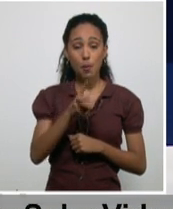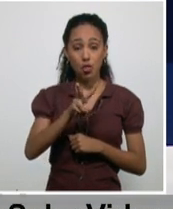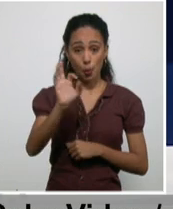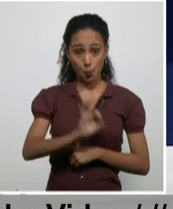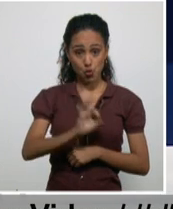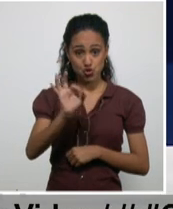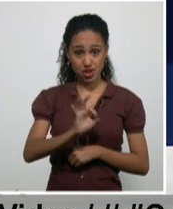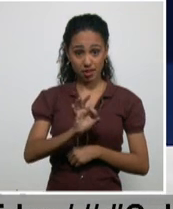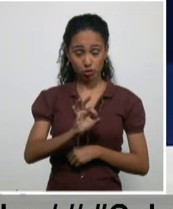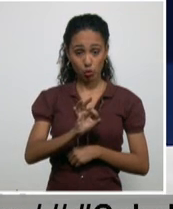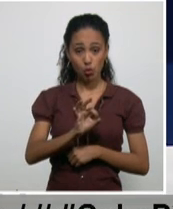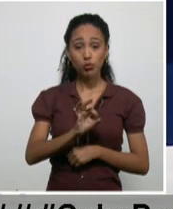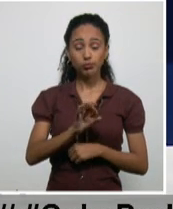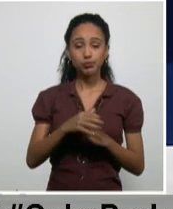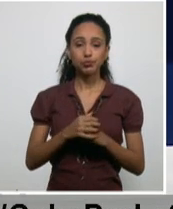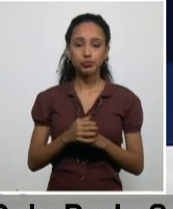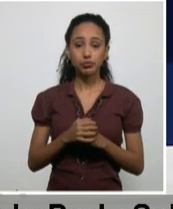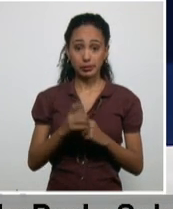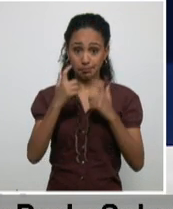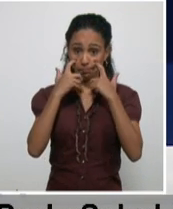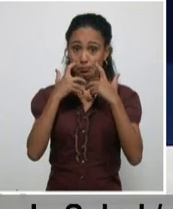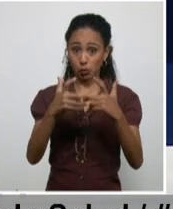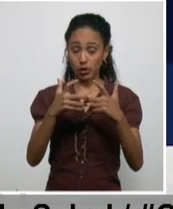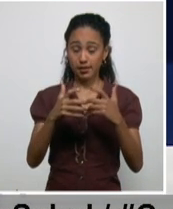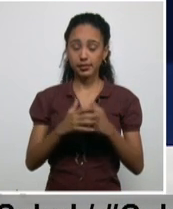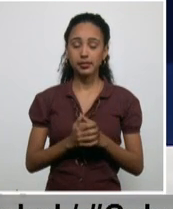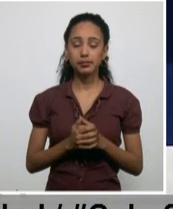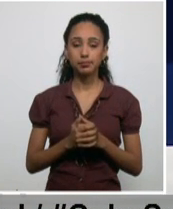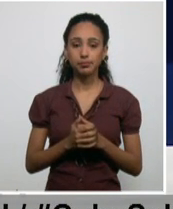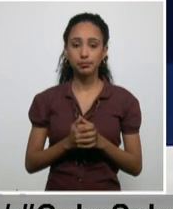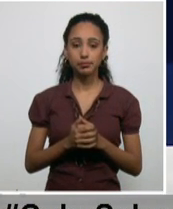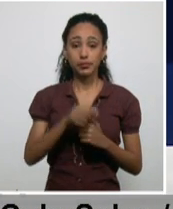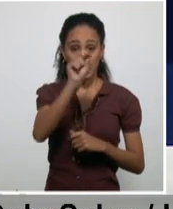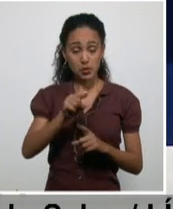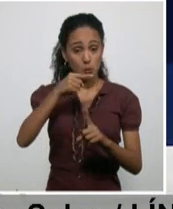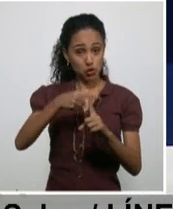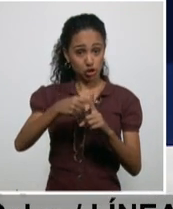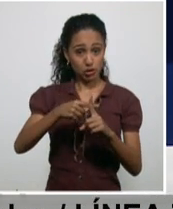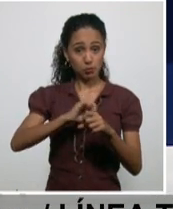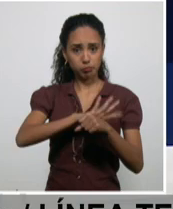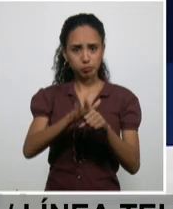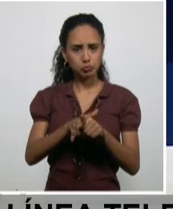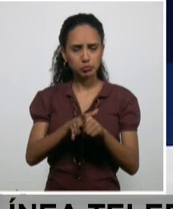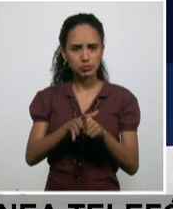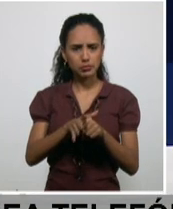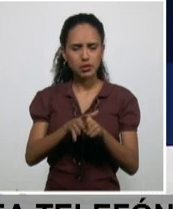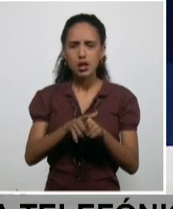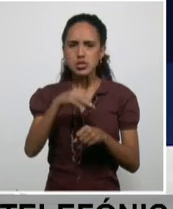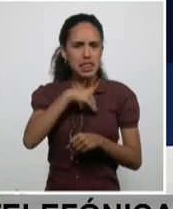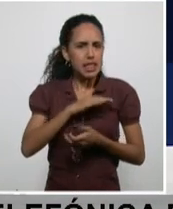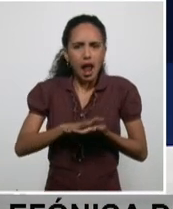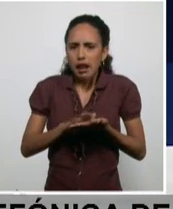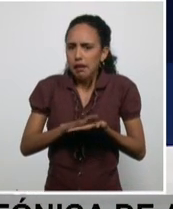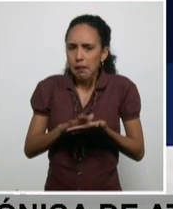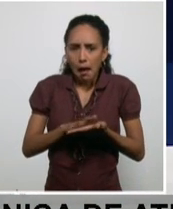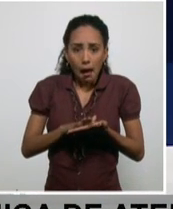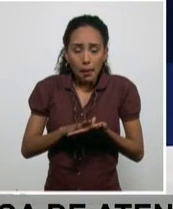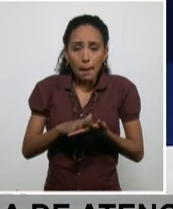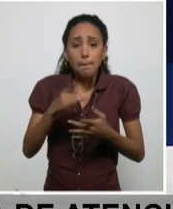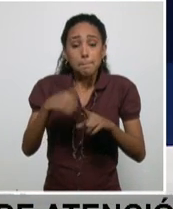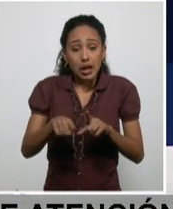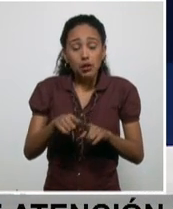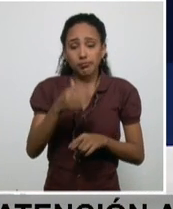65,2%, dato importante, de los casos positivos fueron asintomáticos. O sea, si no hubiera sido por el